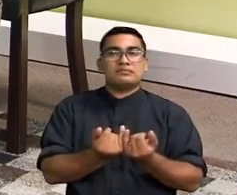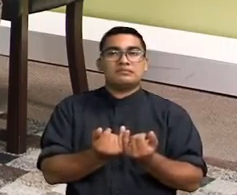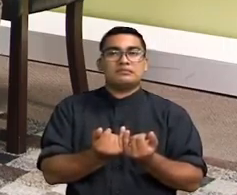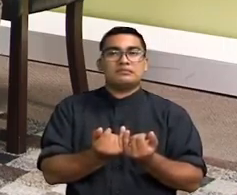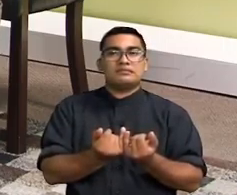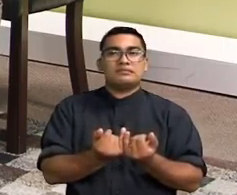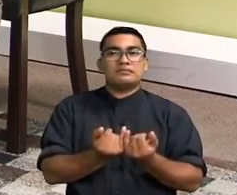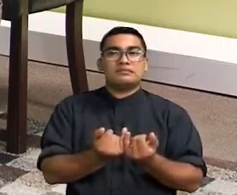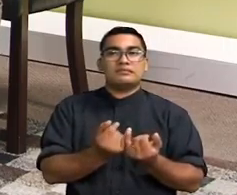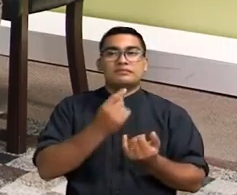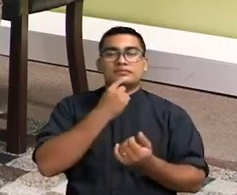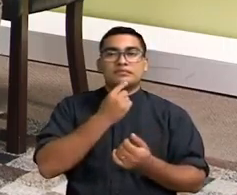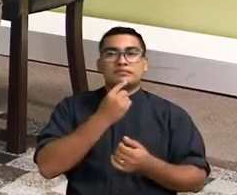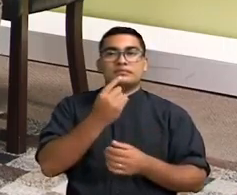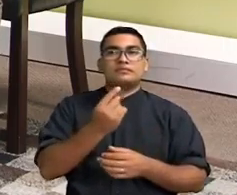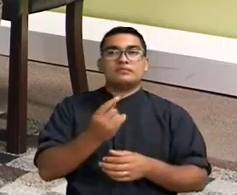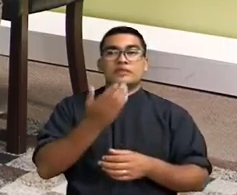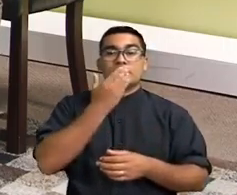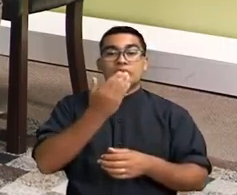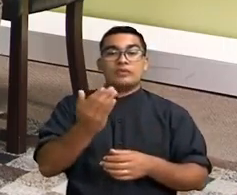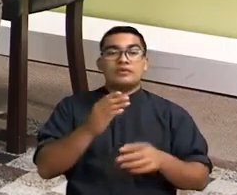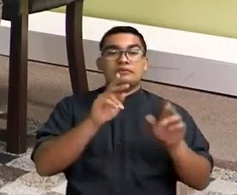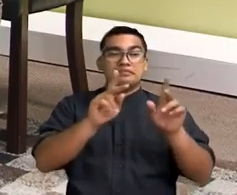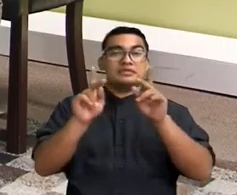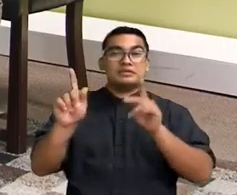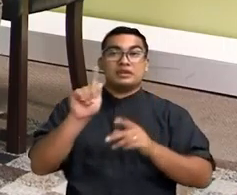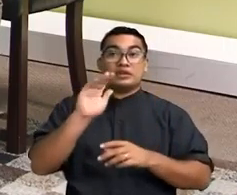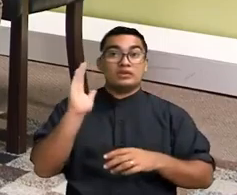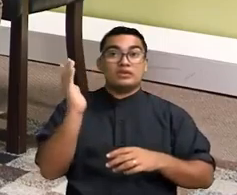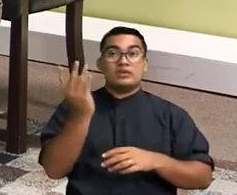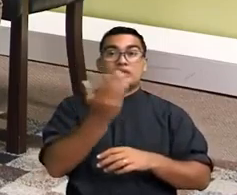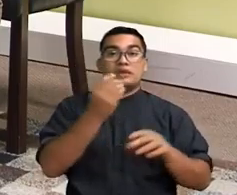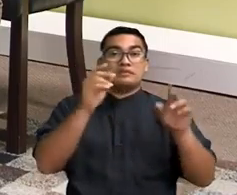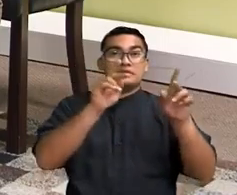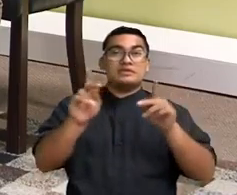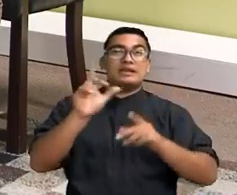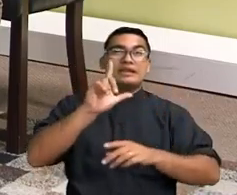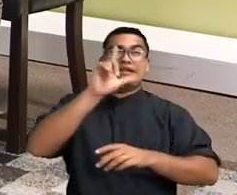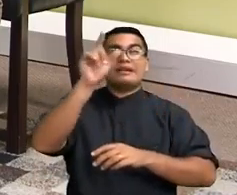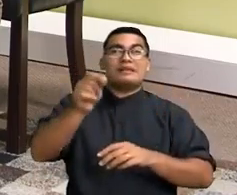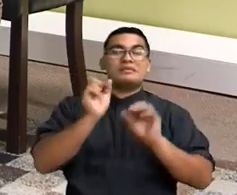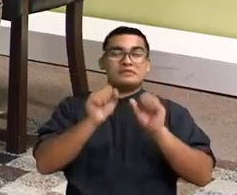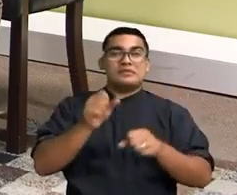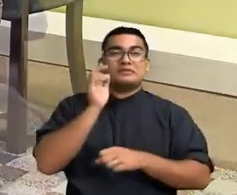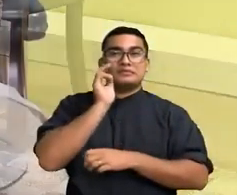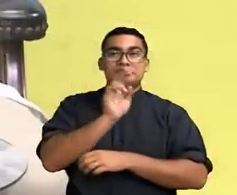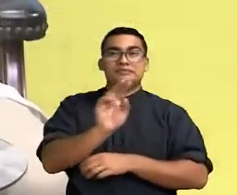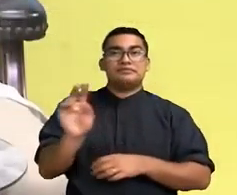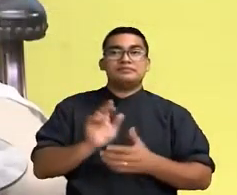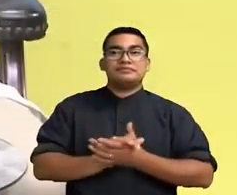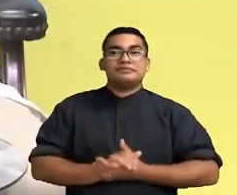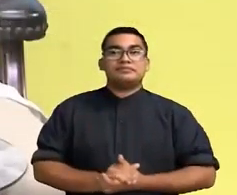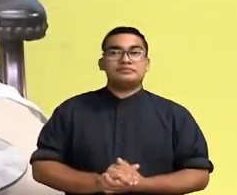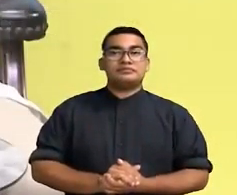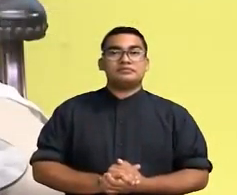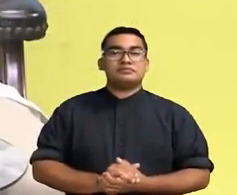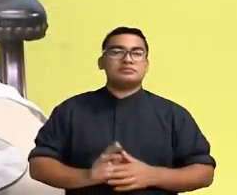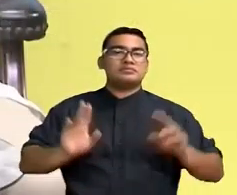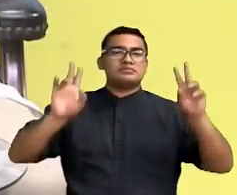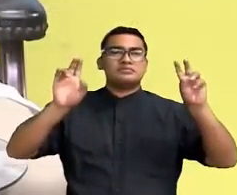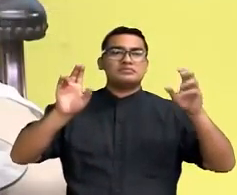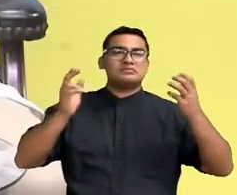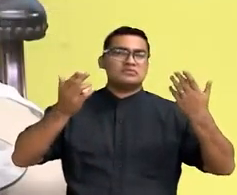sido, me imagino, de beneficio para toda la población que nos ve en las zonas remotas. Sí. Hoy vamos a hablar, pues, un tema